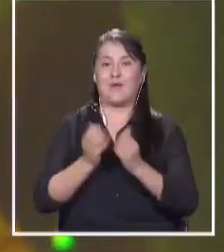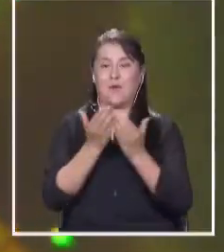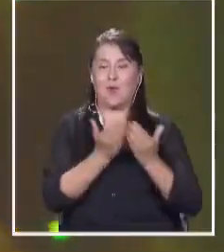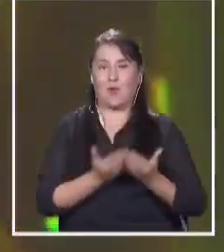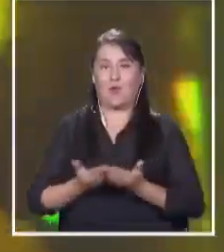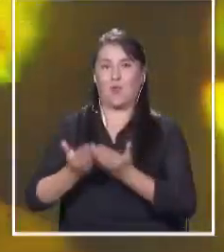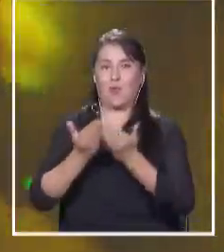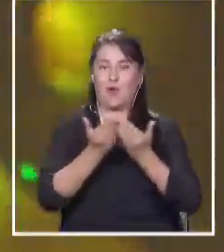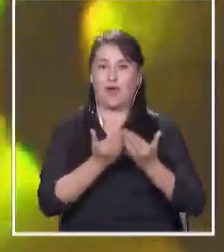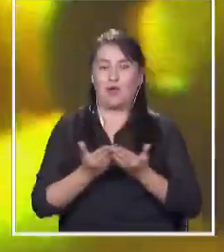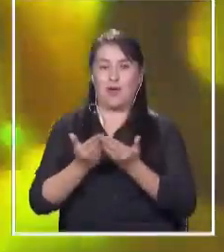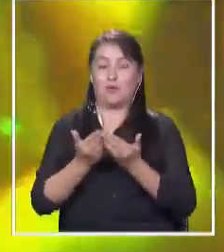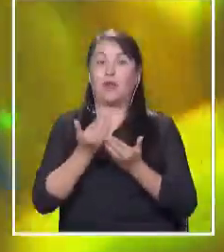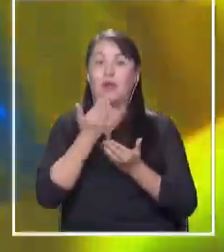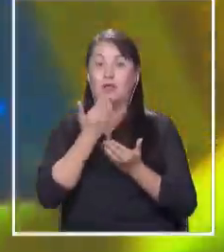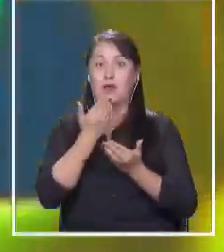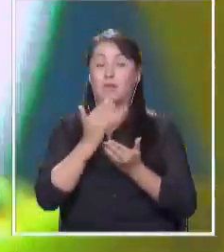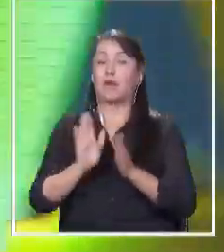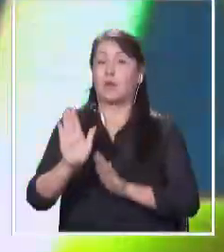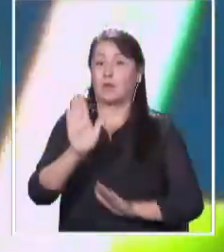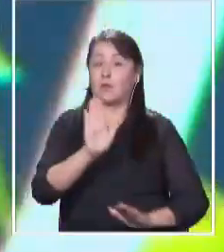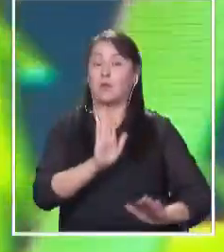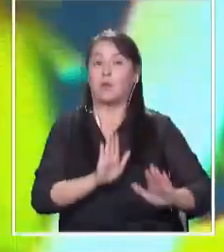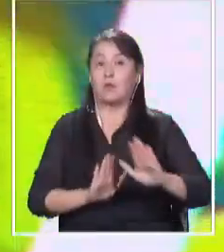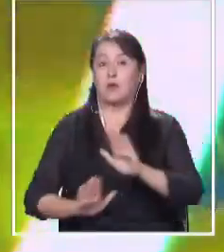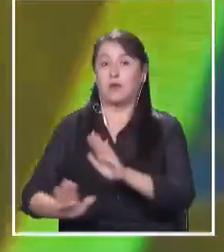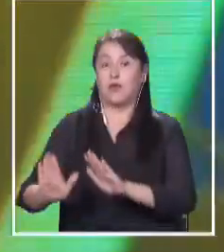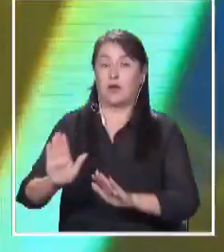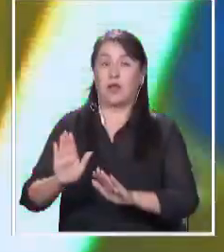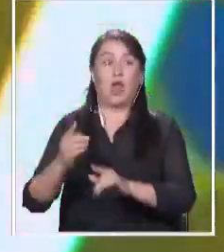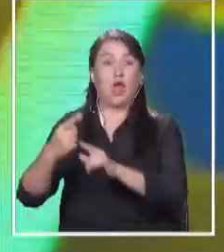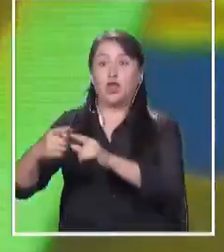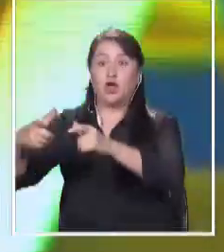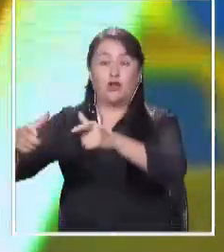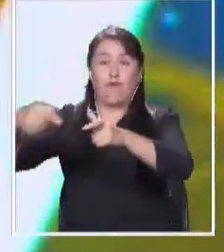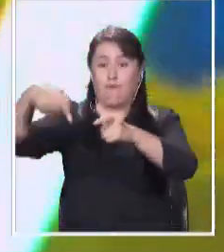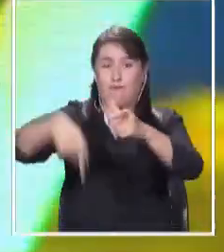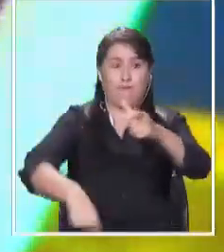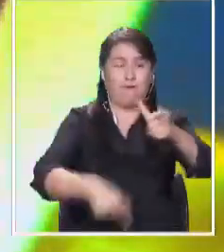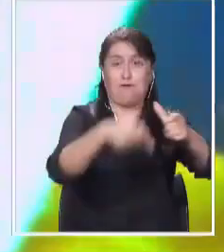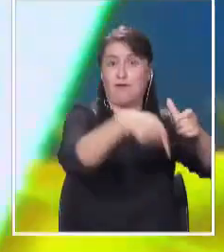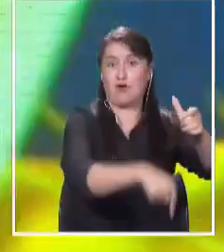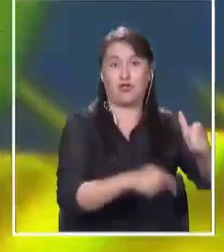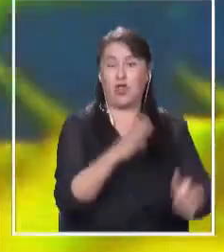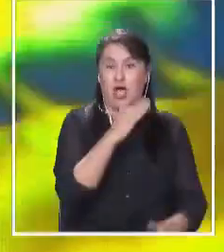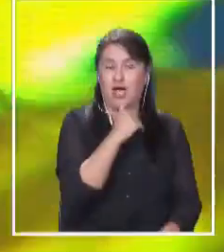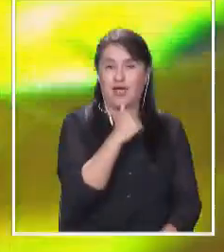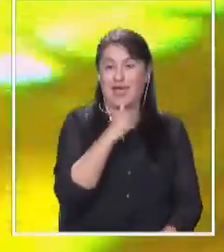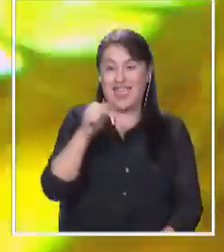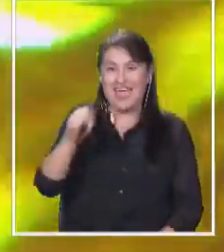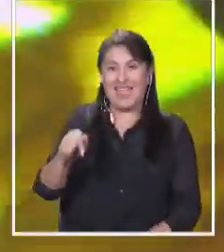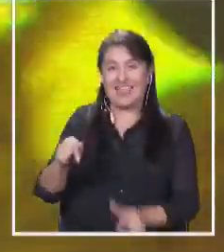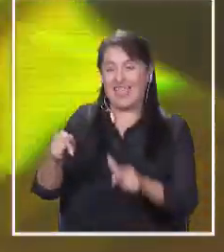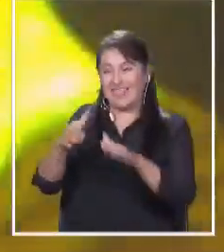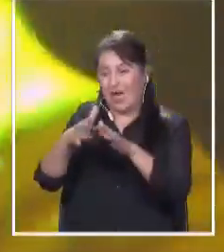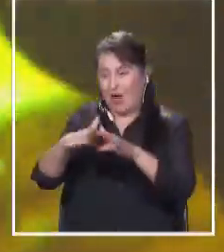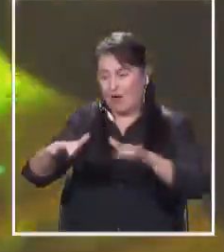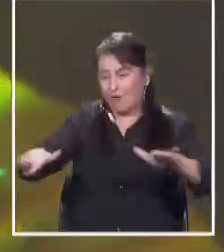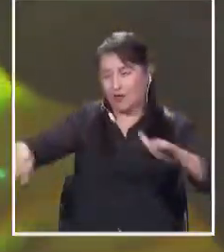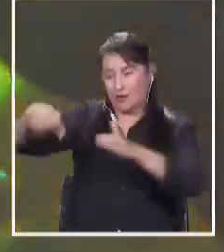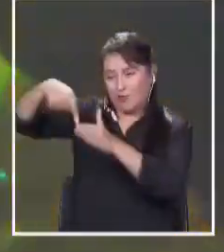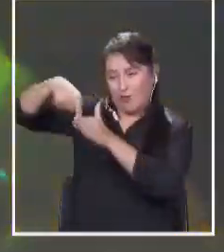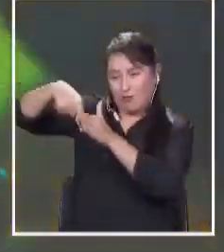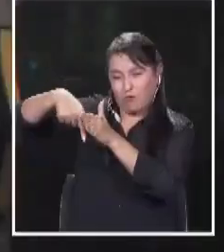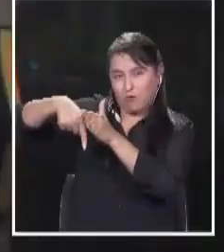protegerla, porque además no está en otras fosas. Pero no solamente este océano profundo nos ofrece la